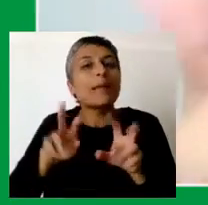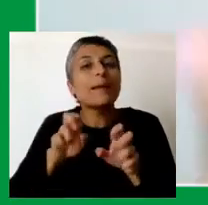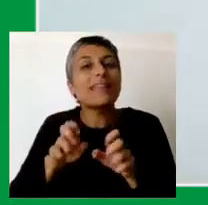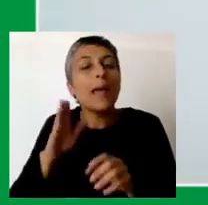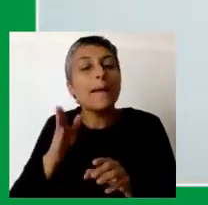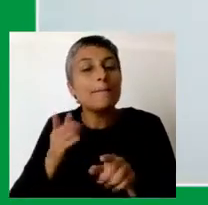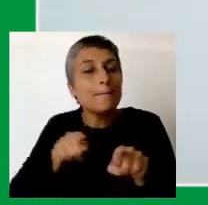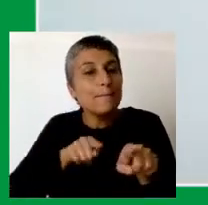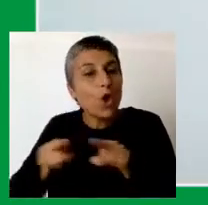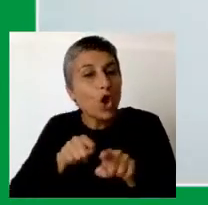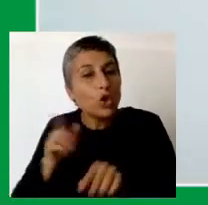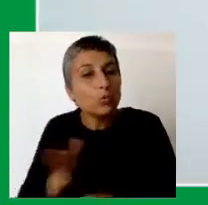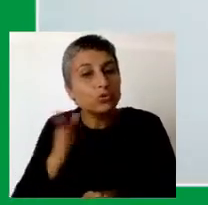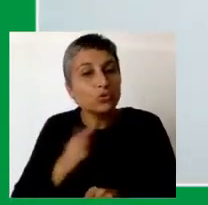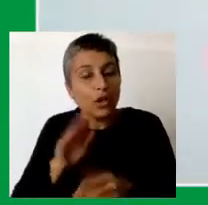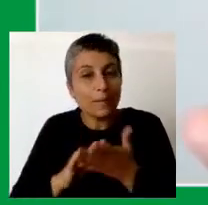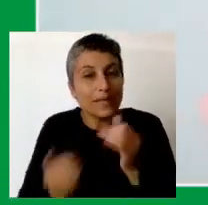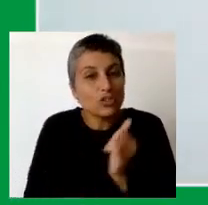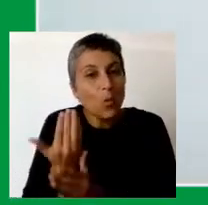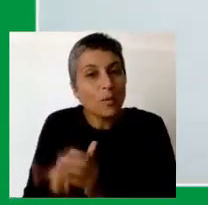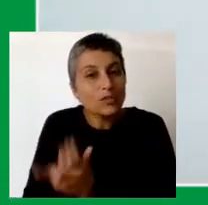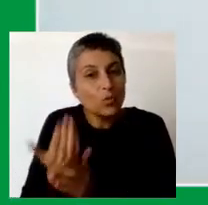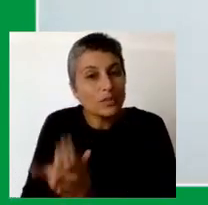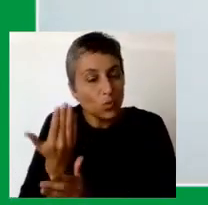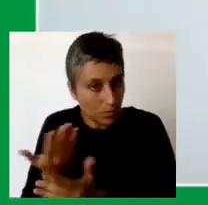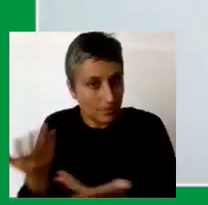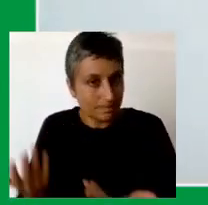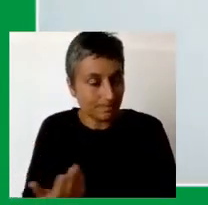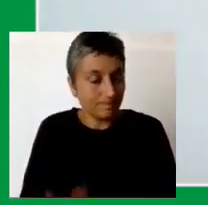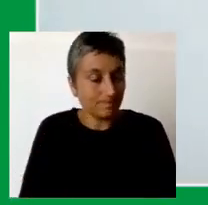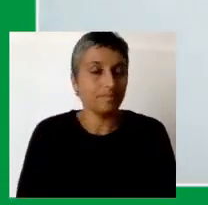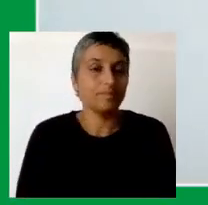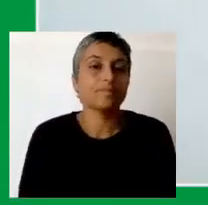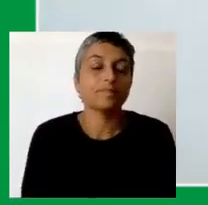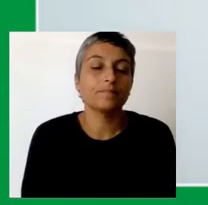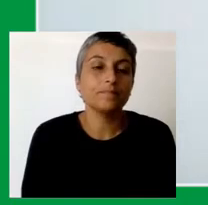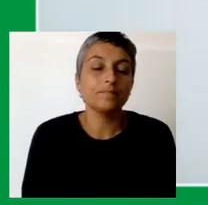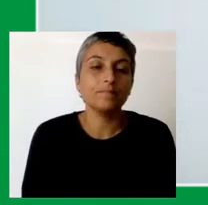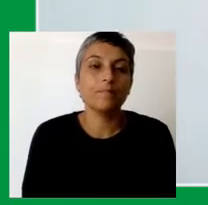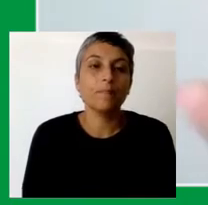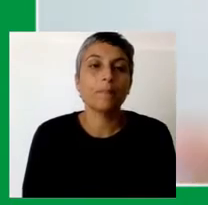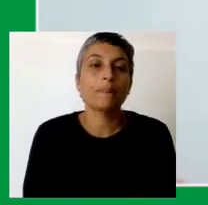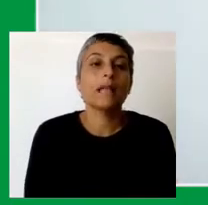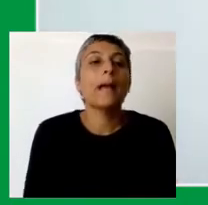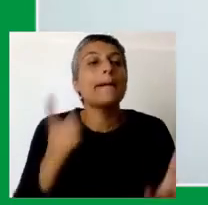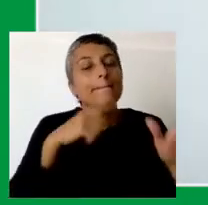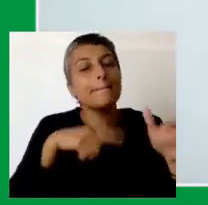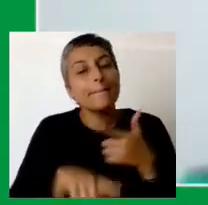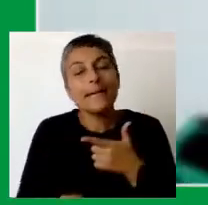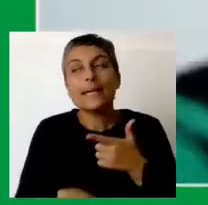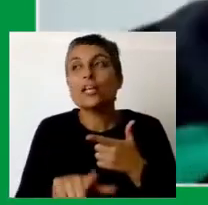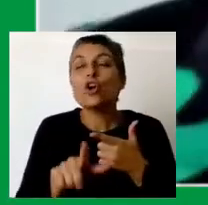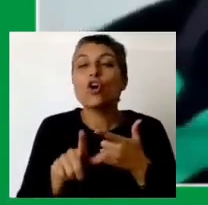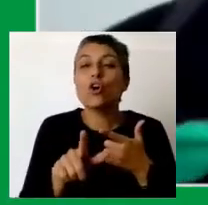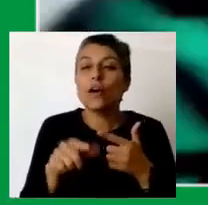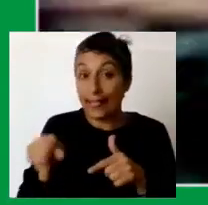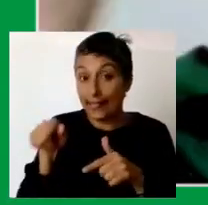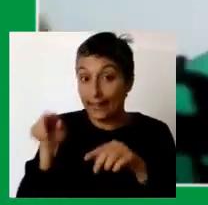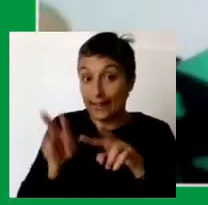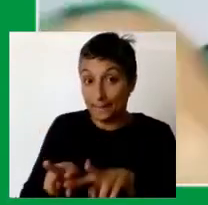producción mediática, a la producción. Lo que tal vez no tenían demasiado, él hizo este